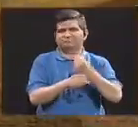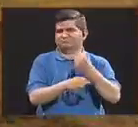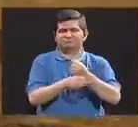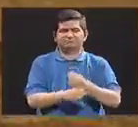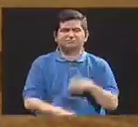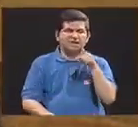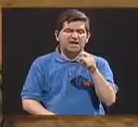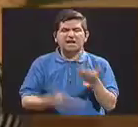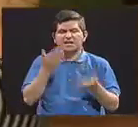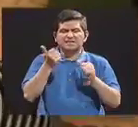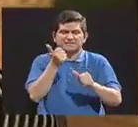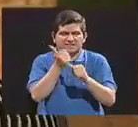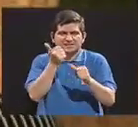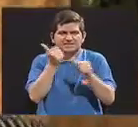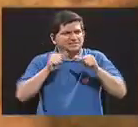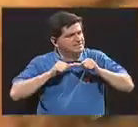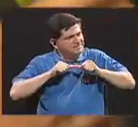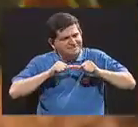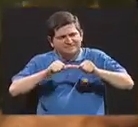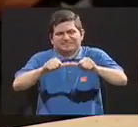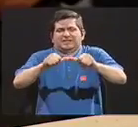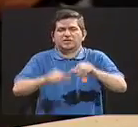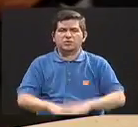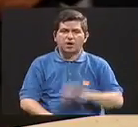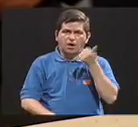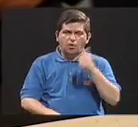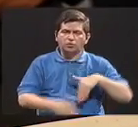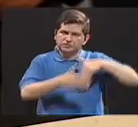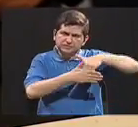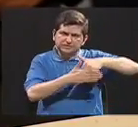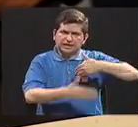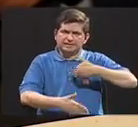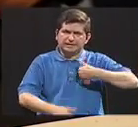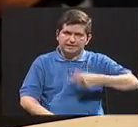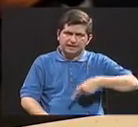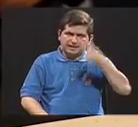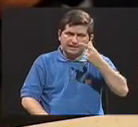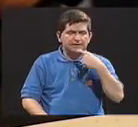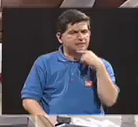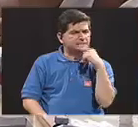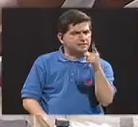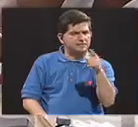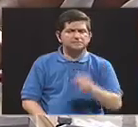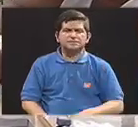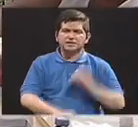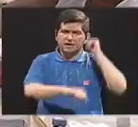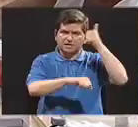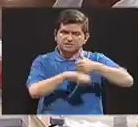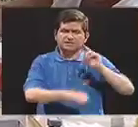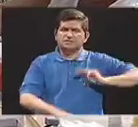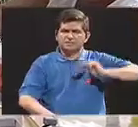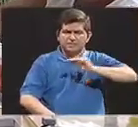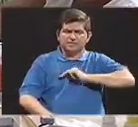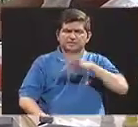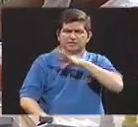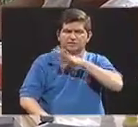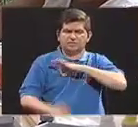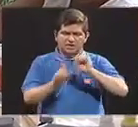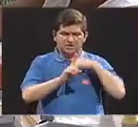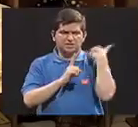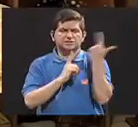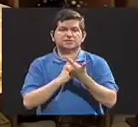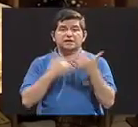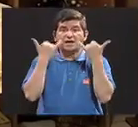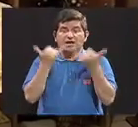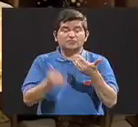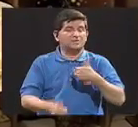ahí es darles una asistencia permanente otro de los baches que hace el gerente de ajeo es lograr posicionar al Ministerio de bienestar